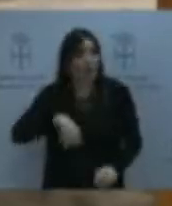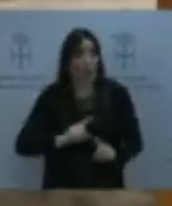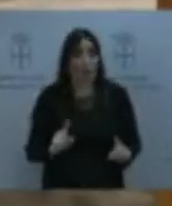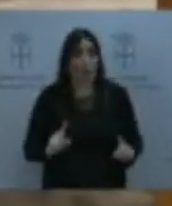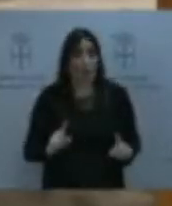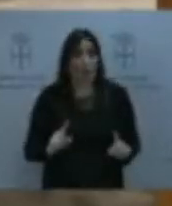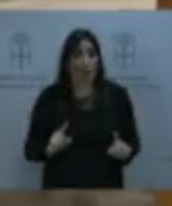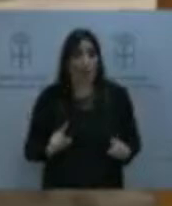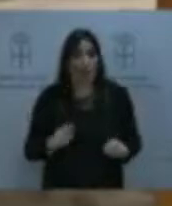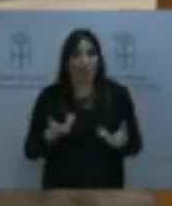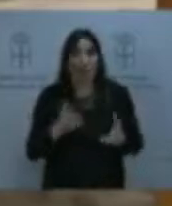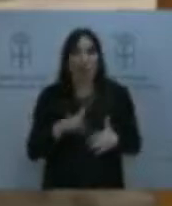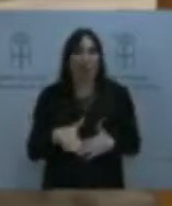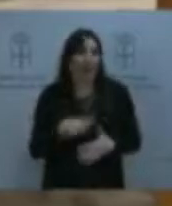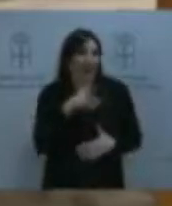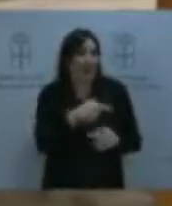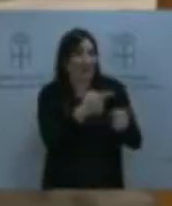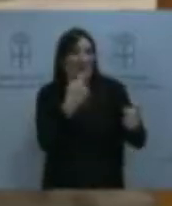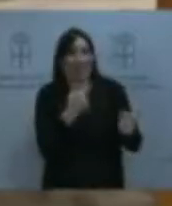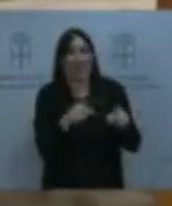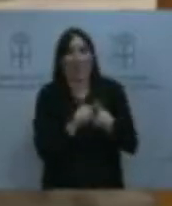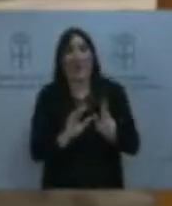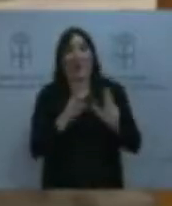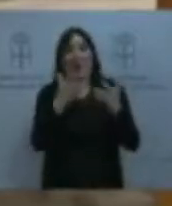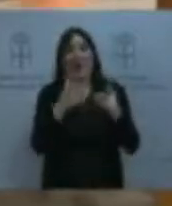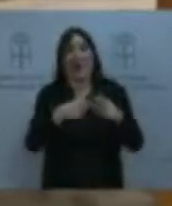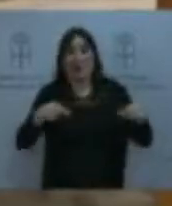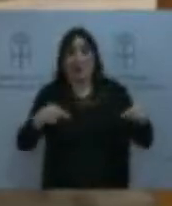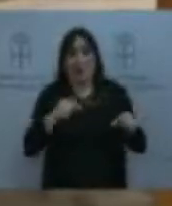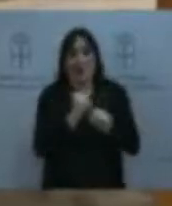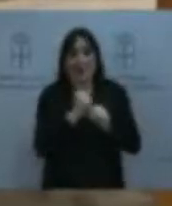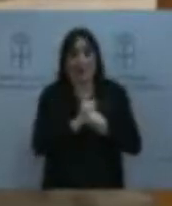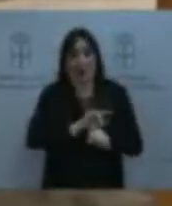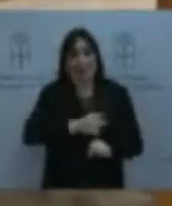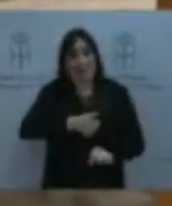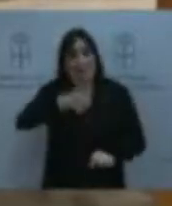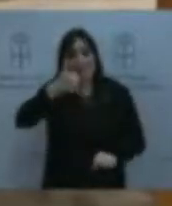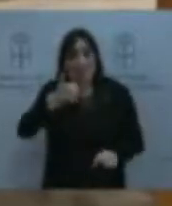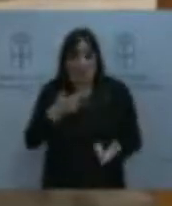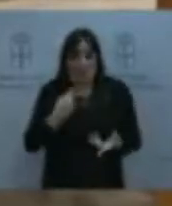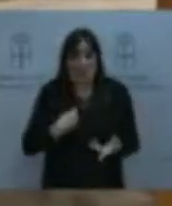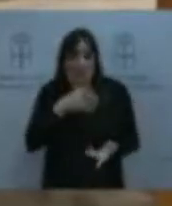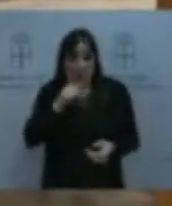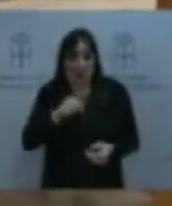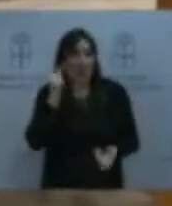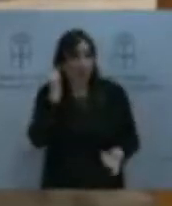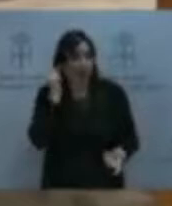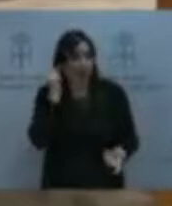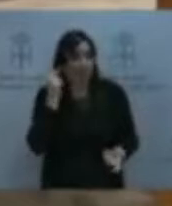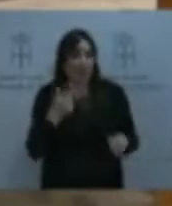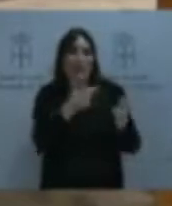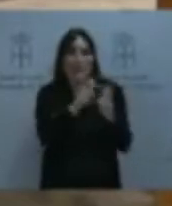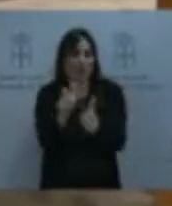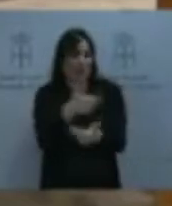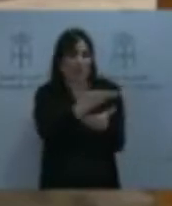huelga japonesa. Pero no solamente voy a hacer referencia a lo que determinados sectores que ya conocemos su visión, sino cómo hemos llegado al punto en que